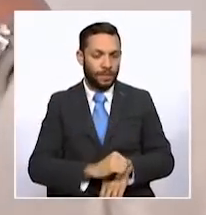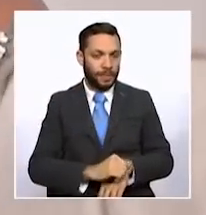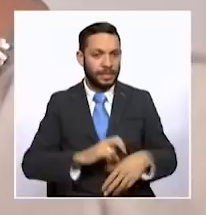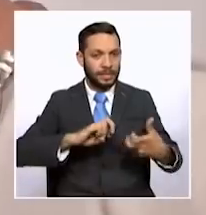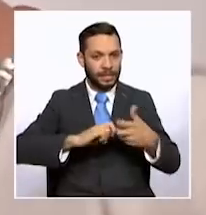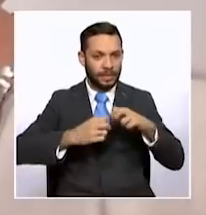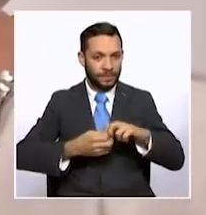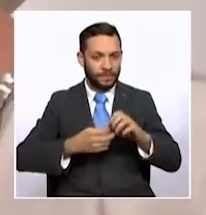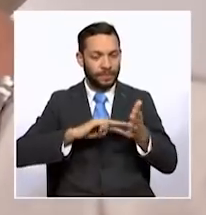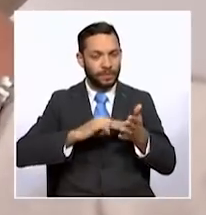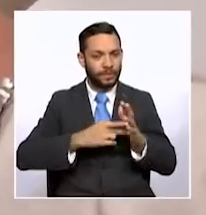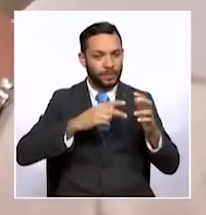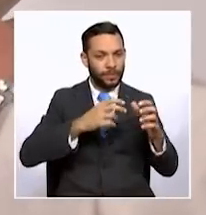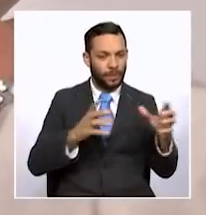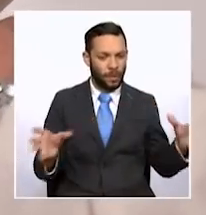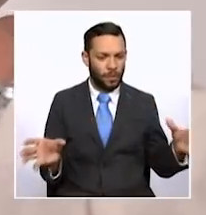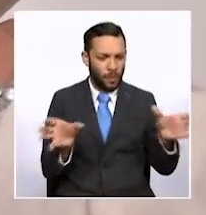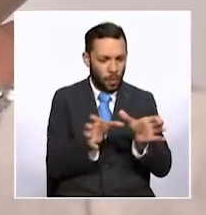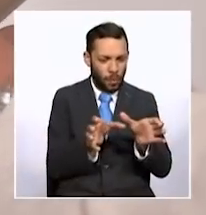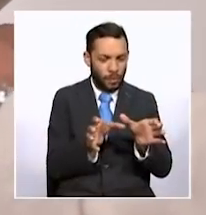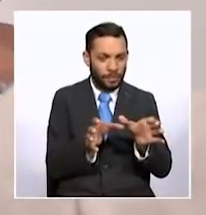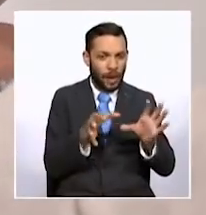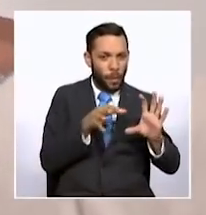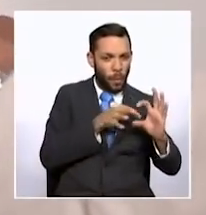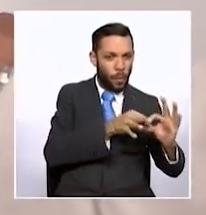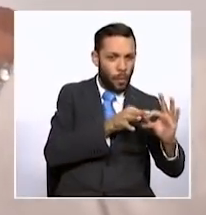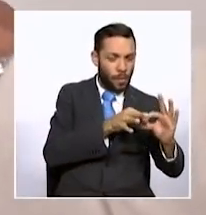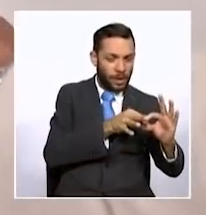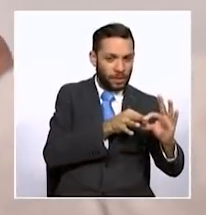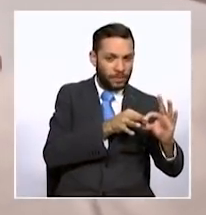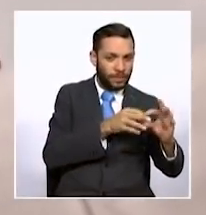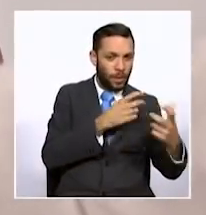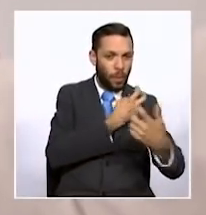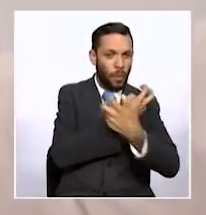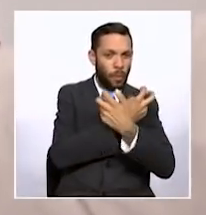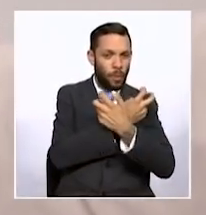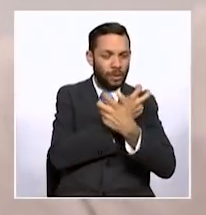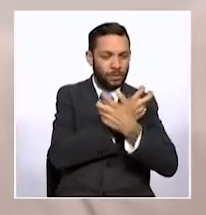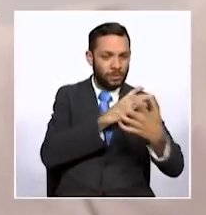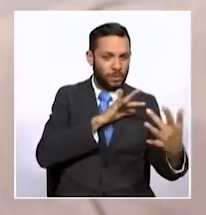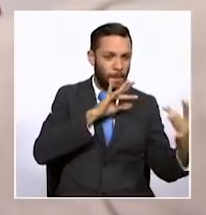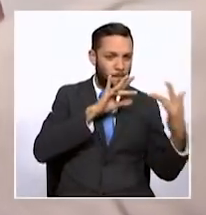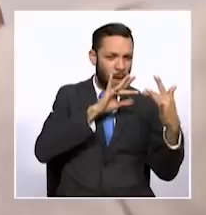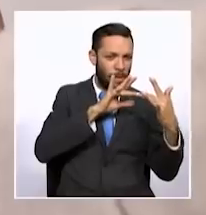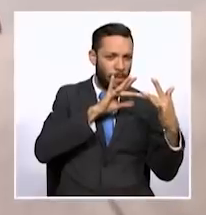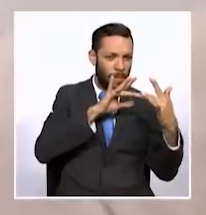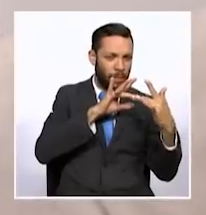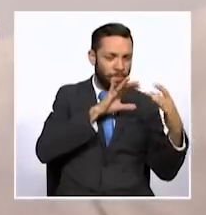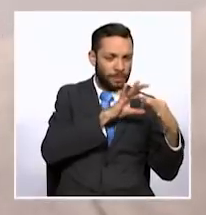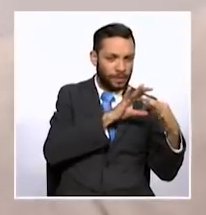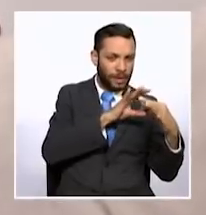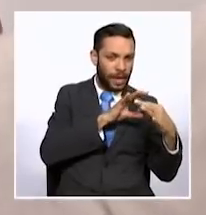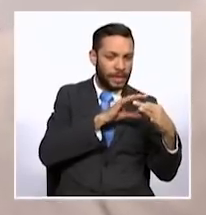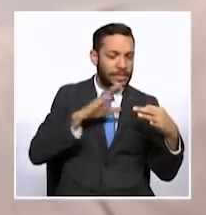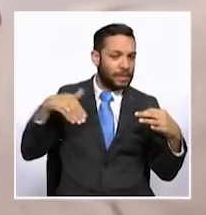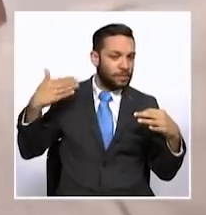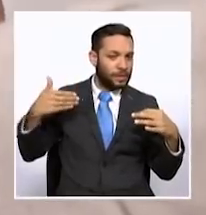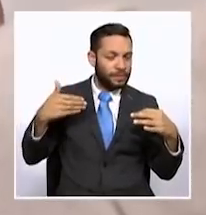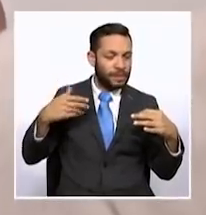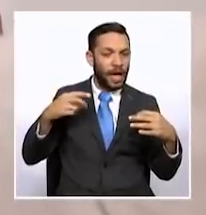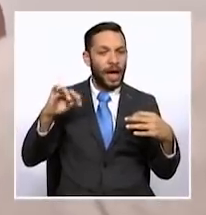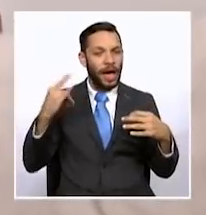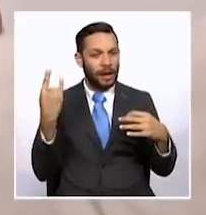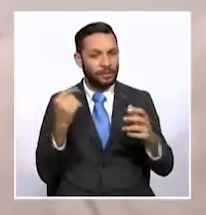acá nuevamente en su posición y hacer una fijación. Posterior a esto, los pacientes con secuelas de displasia de cadera o